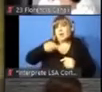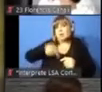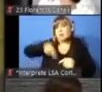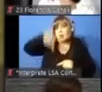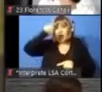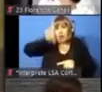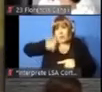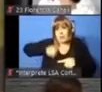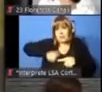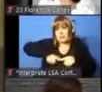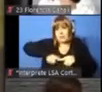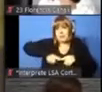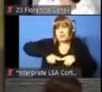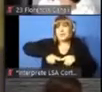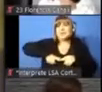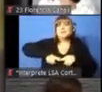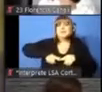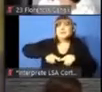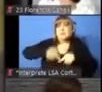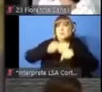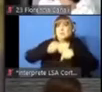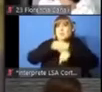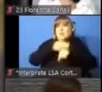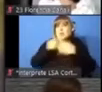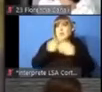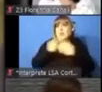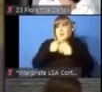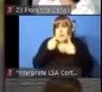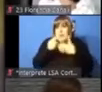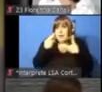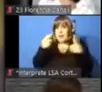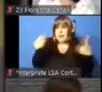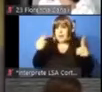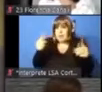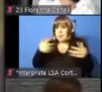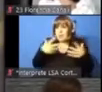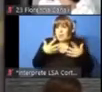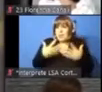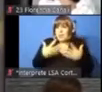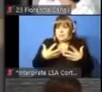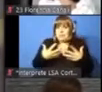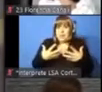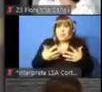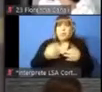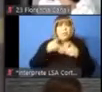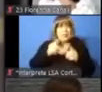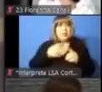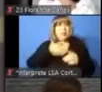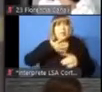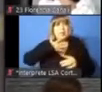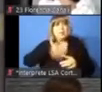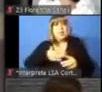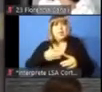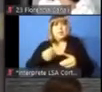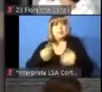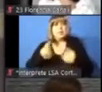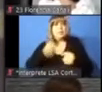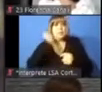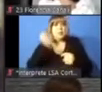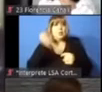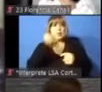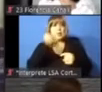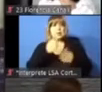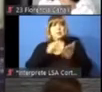bastante largo, cansador, pero entiendo con resultados importantes para